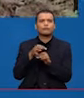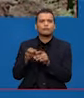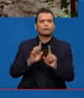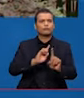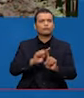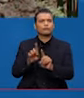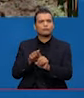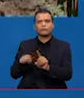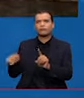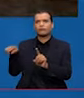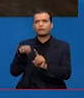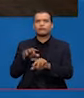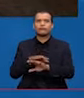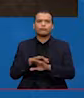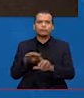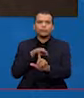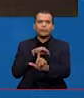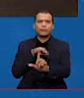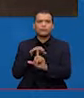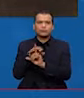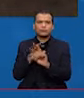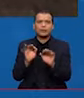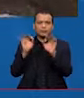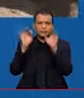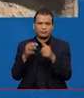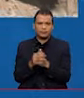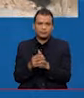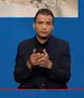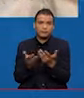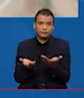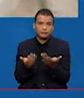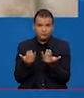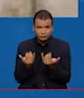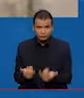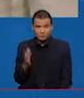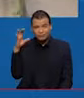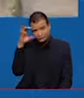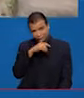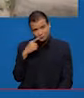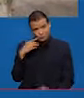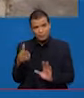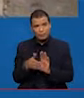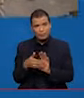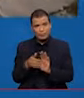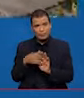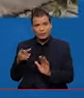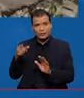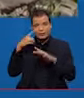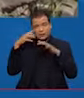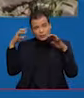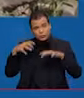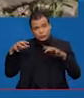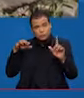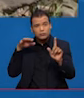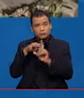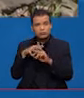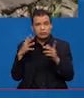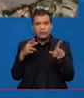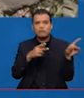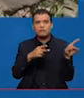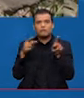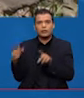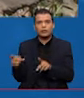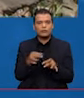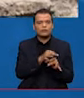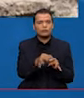Valle afectados. Hoy esta es muestra de esa ola invernal tan fuerte. Tenemos afectado este puente que interrumpe la